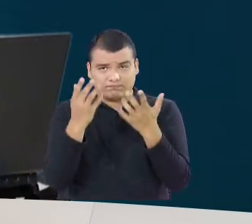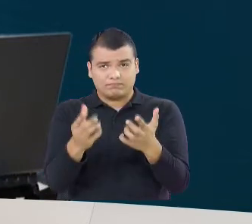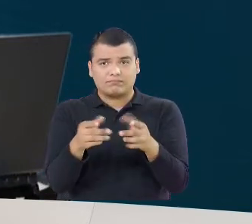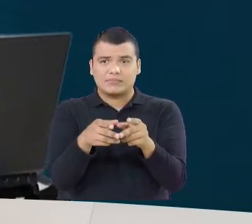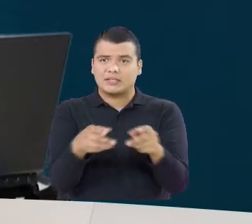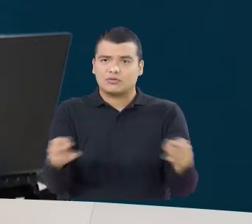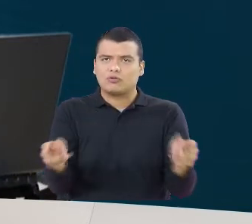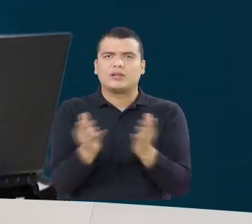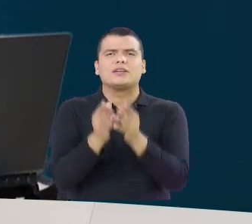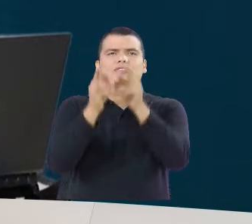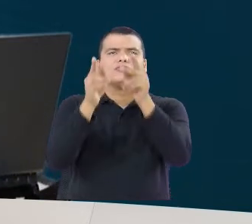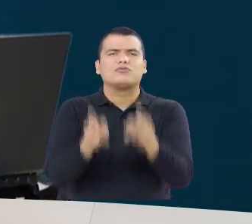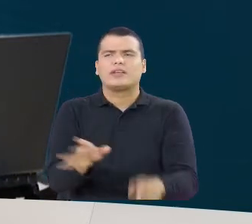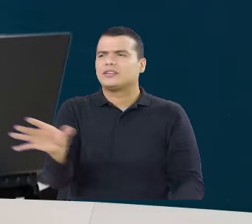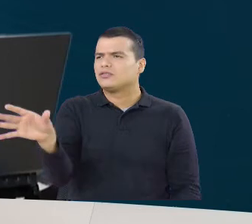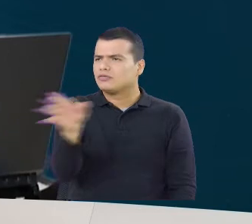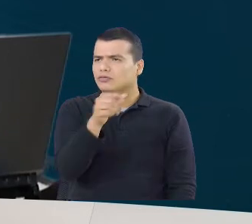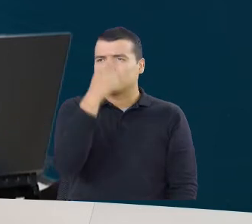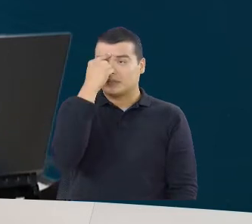los estudiantes,